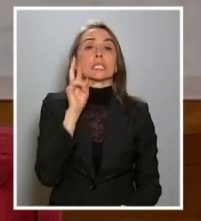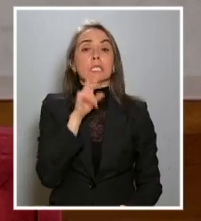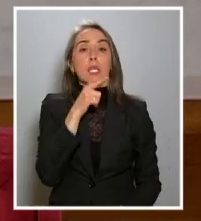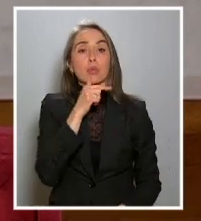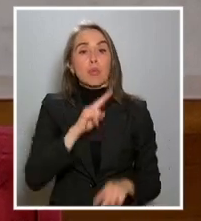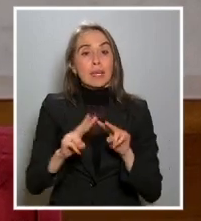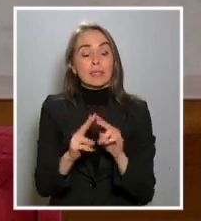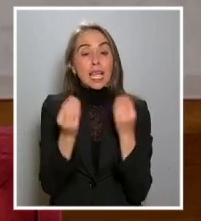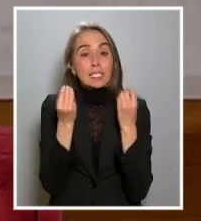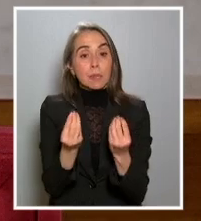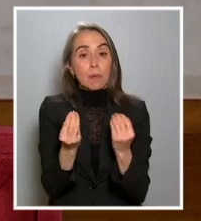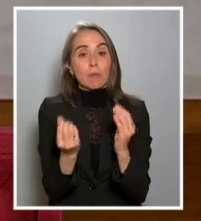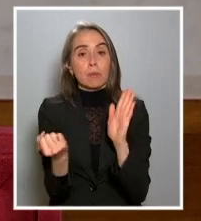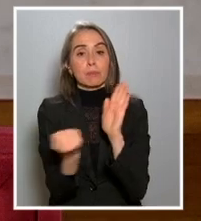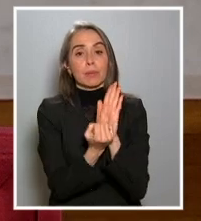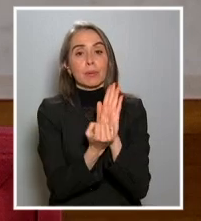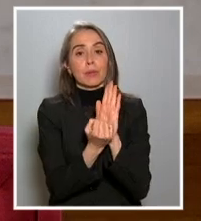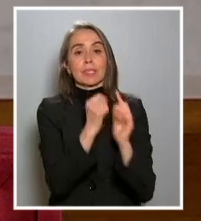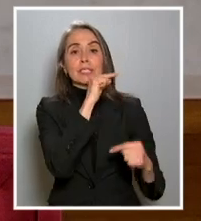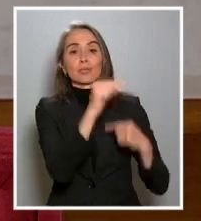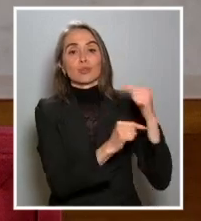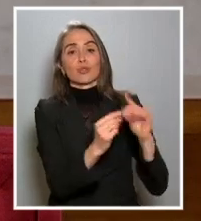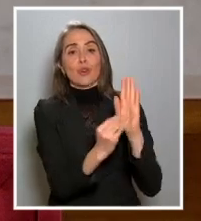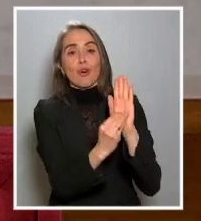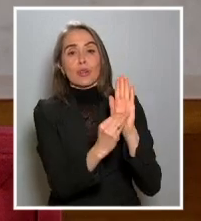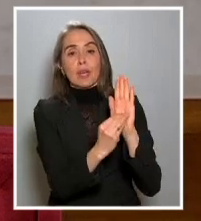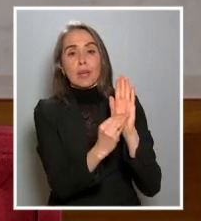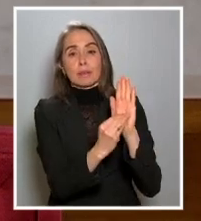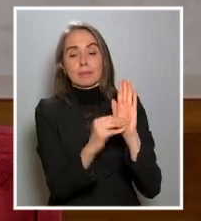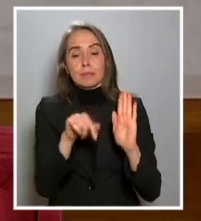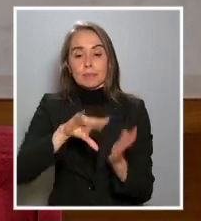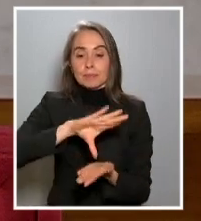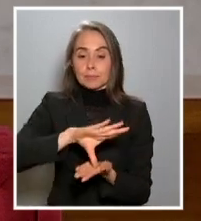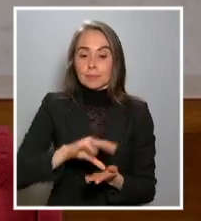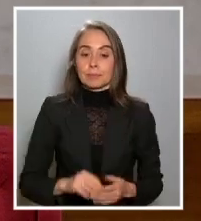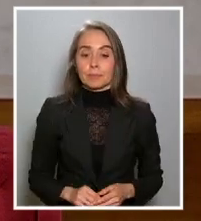si lo hacemos bien, marcará un hito en nuestra historia.